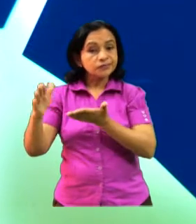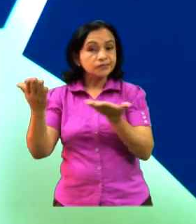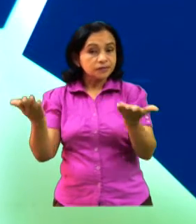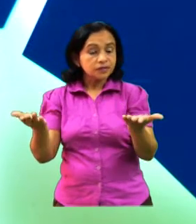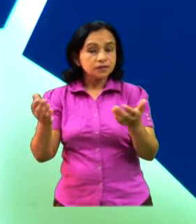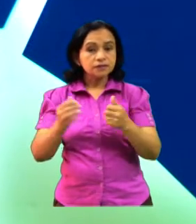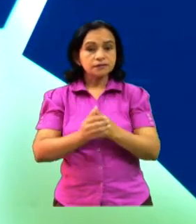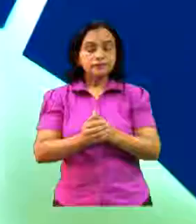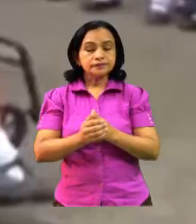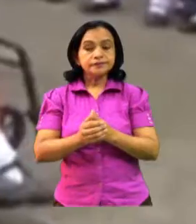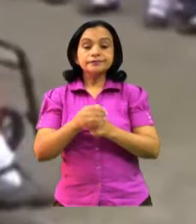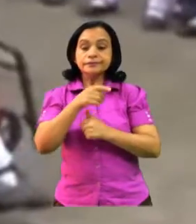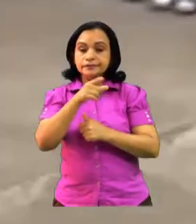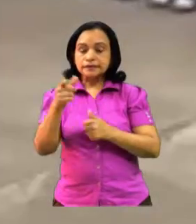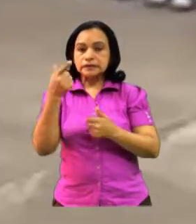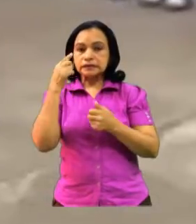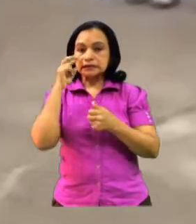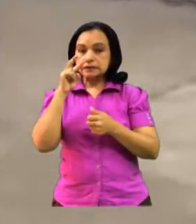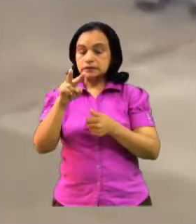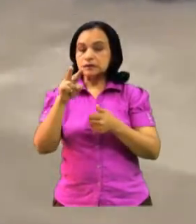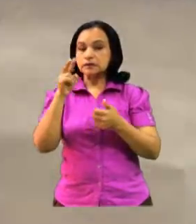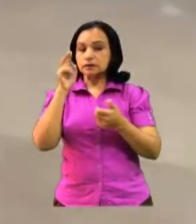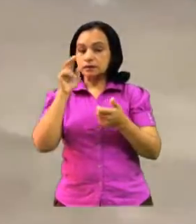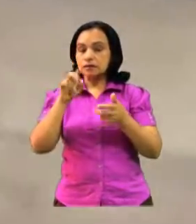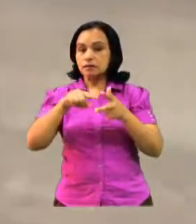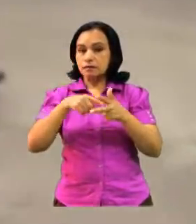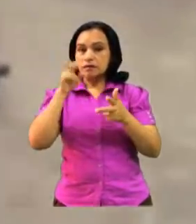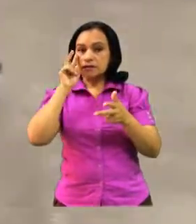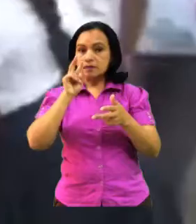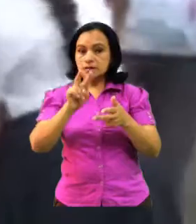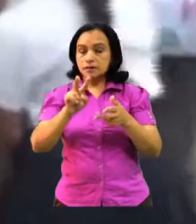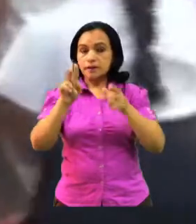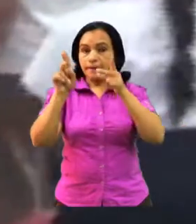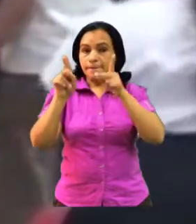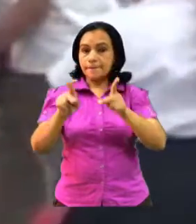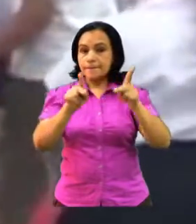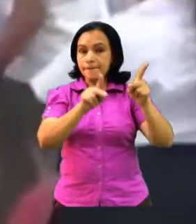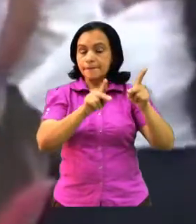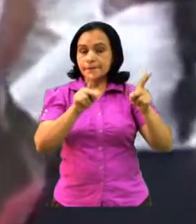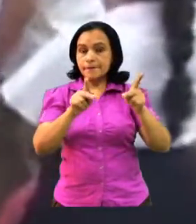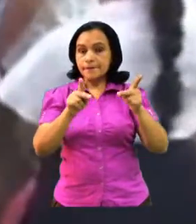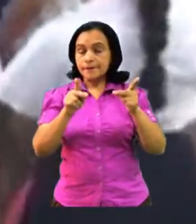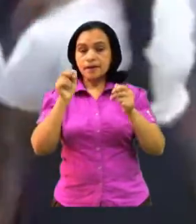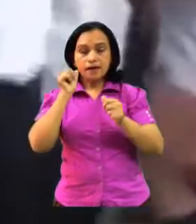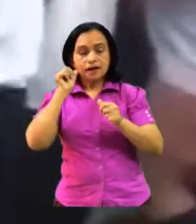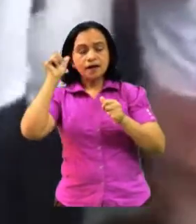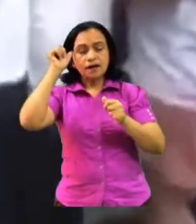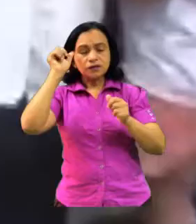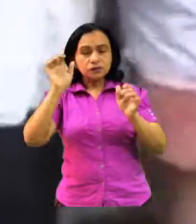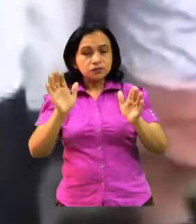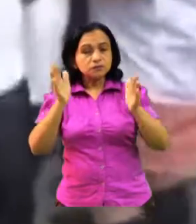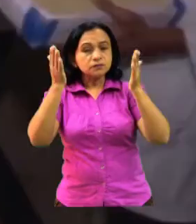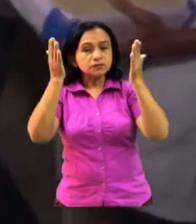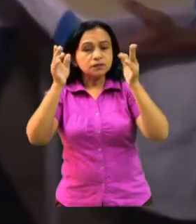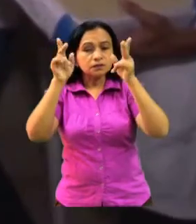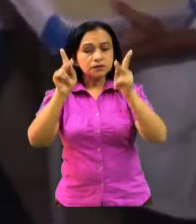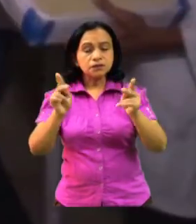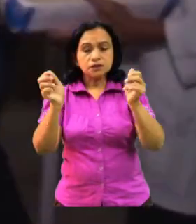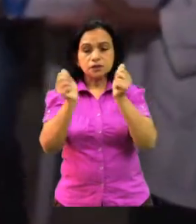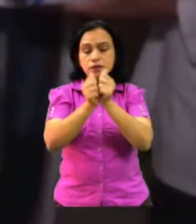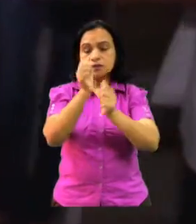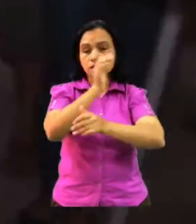fallecido. Entonces ahí se empezó a ver de que tanto las personas adultos mayores como las personas